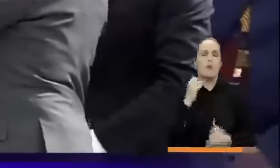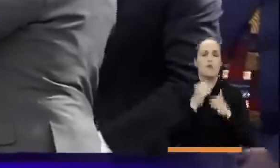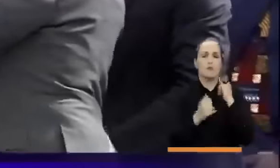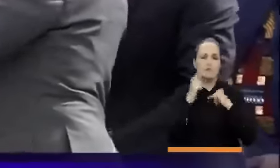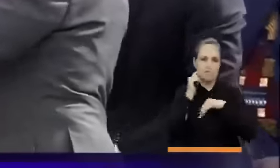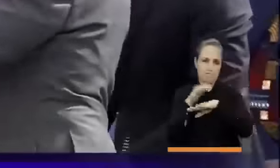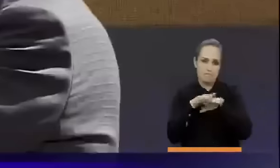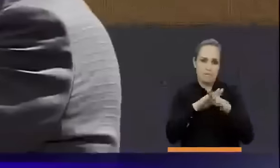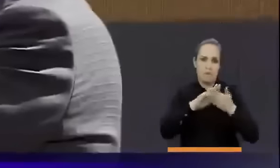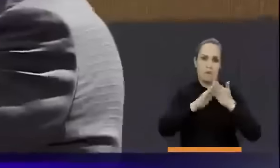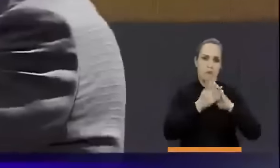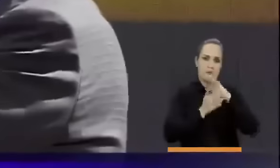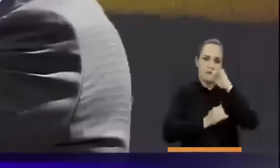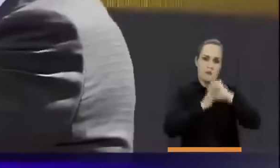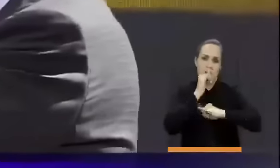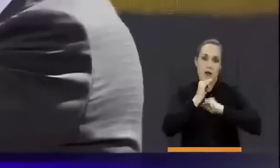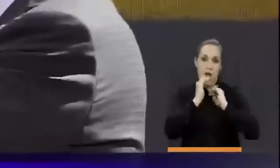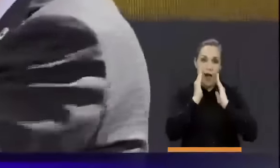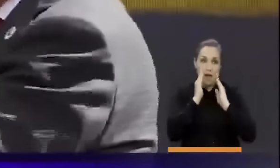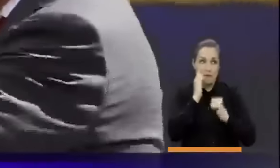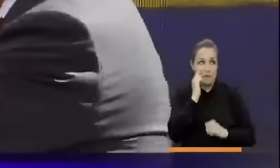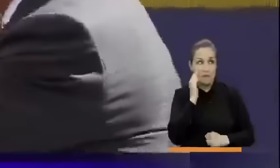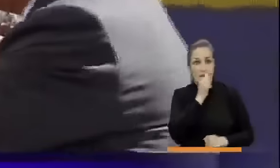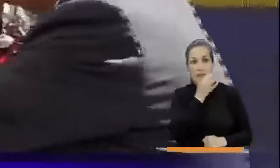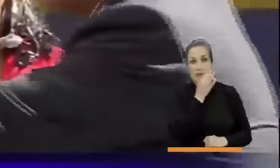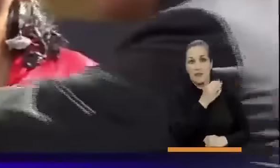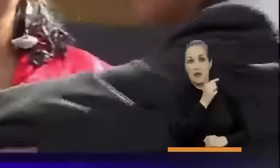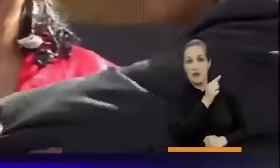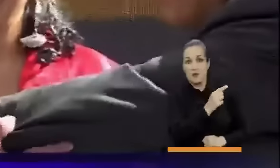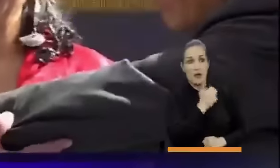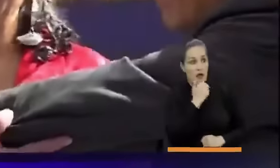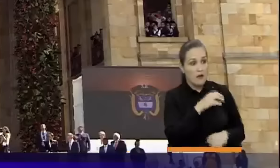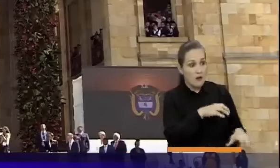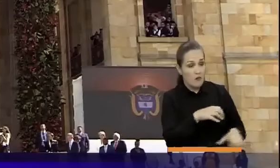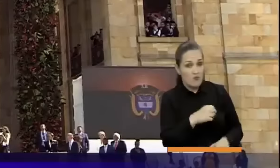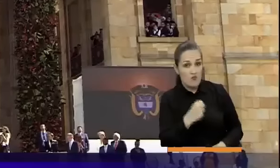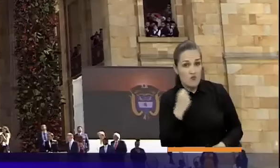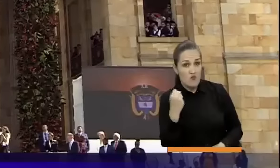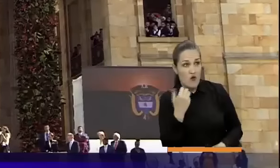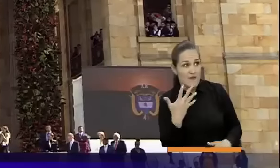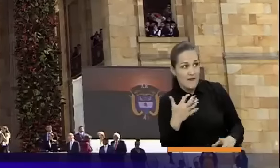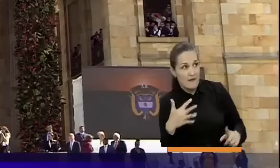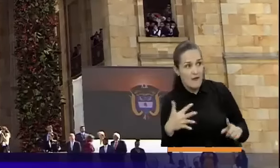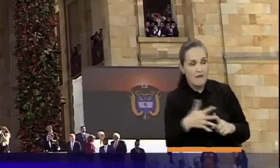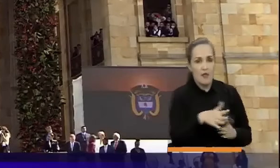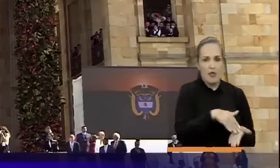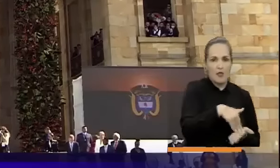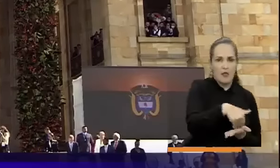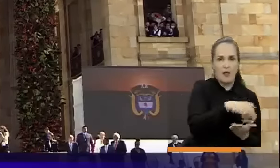comunidad internacional para prestar atención a estas denuncias y condenar cualquier intento estabilización en Colombia y la región